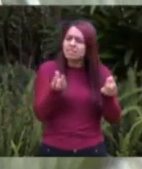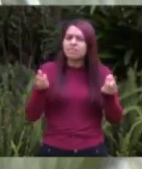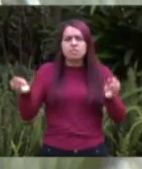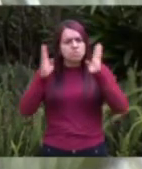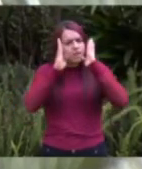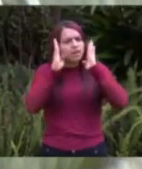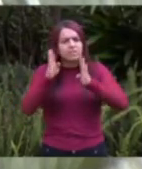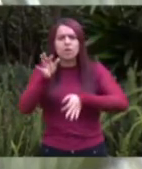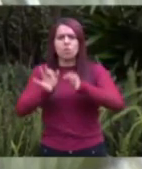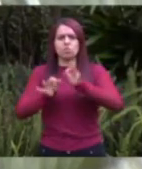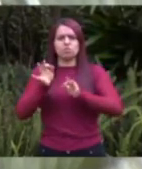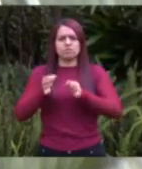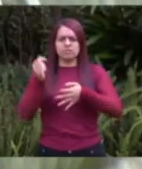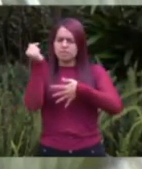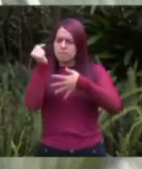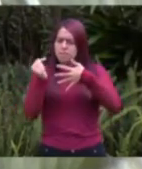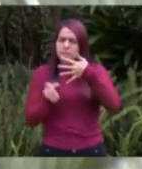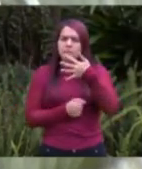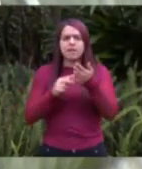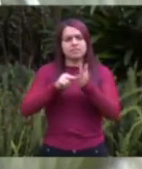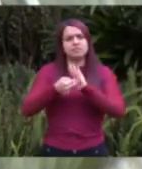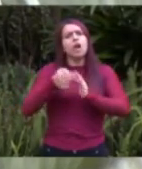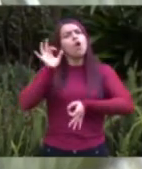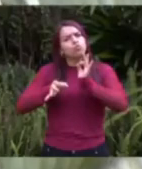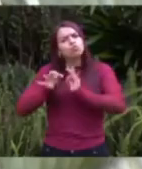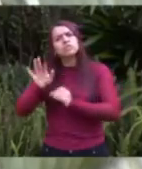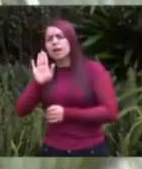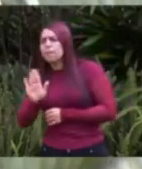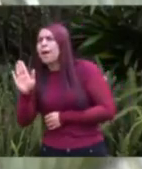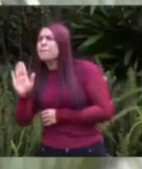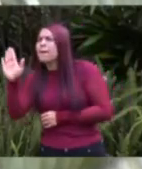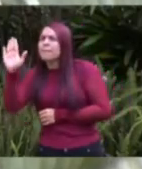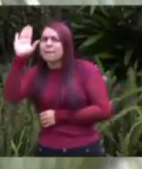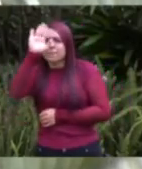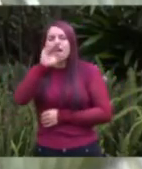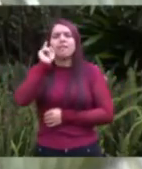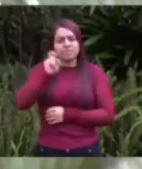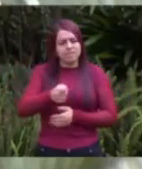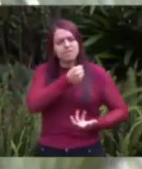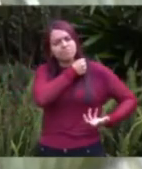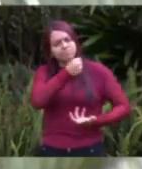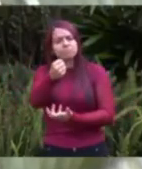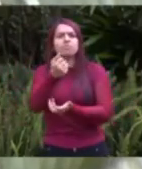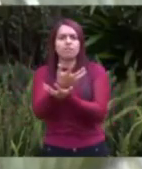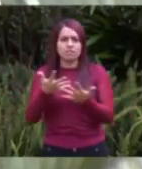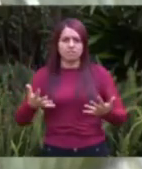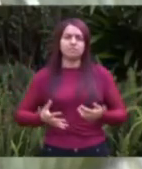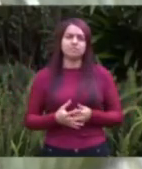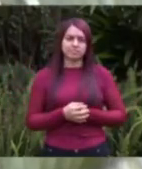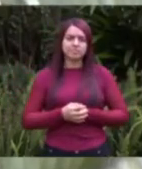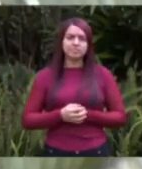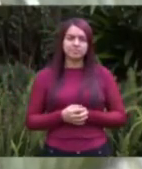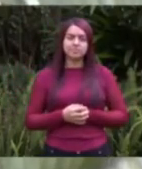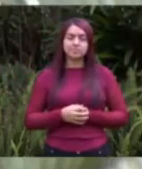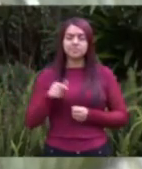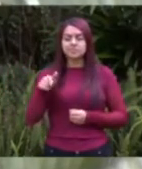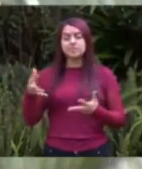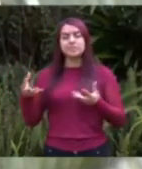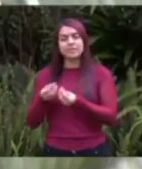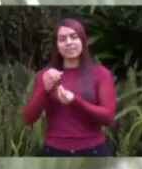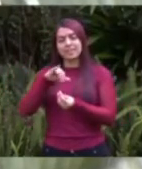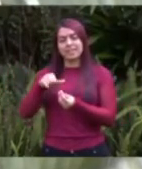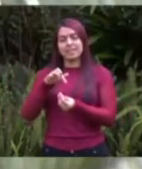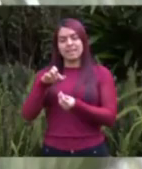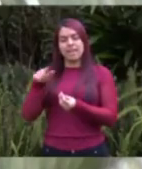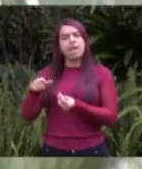a la justicia, más justicia local y, por supuesto, más recursos. La JEP le está cumpliendo